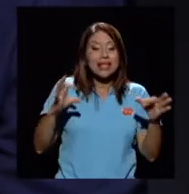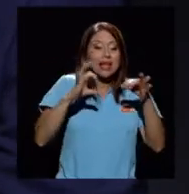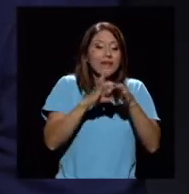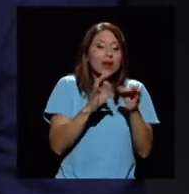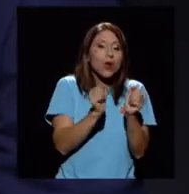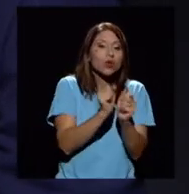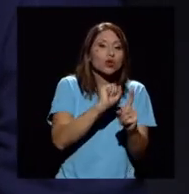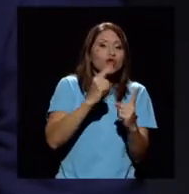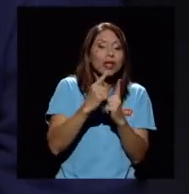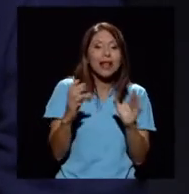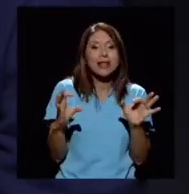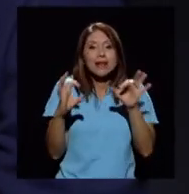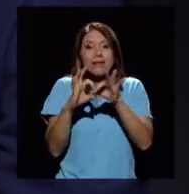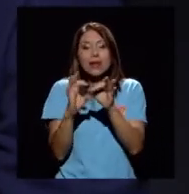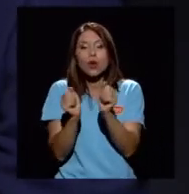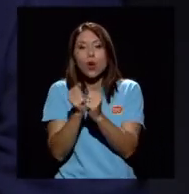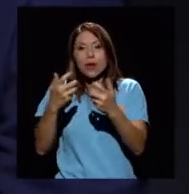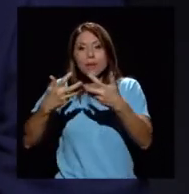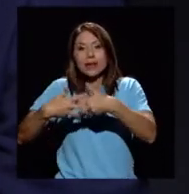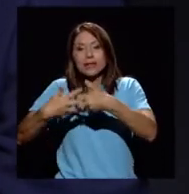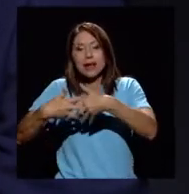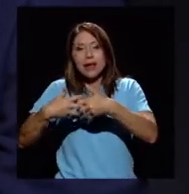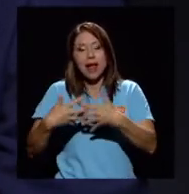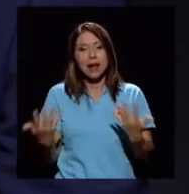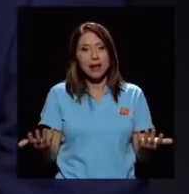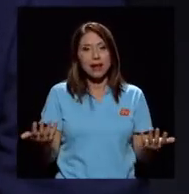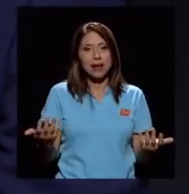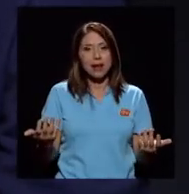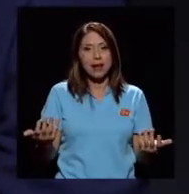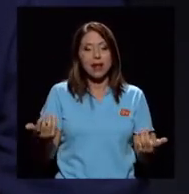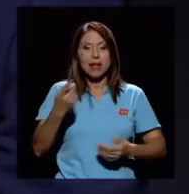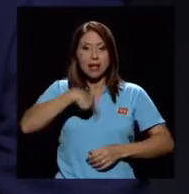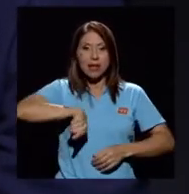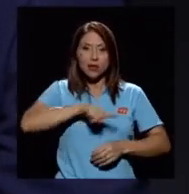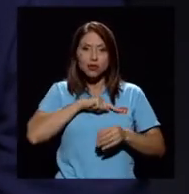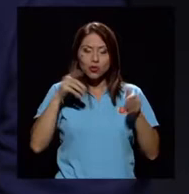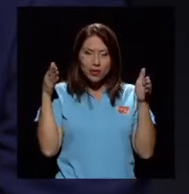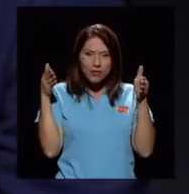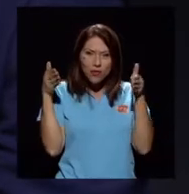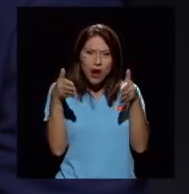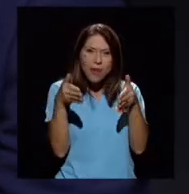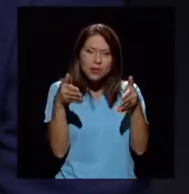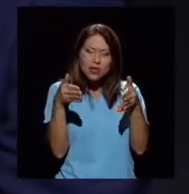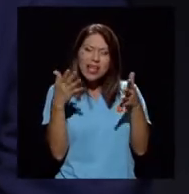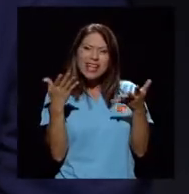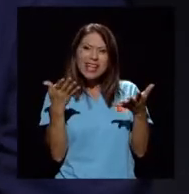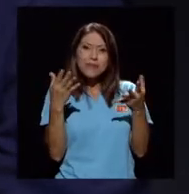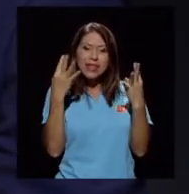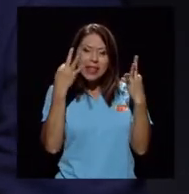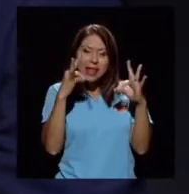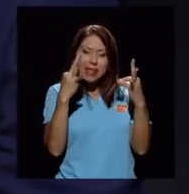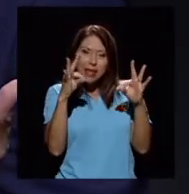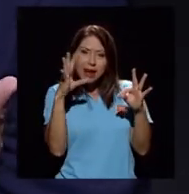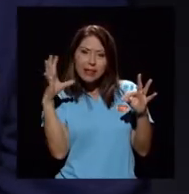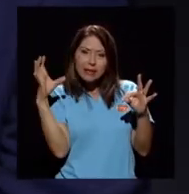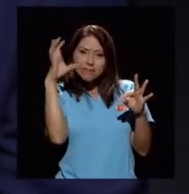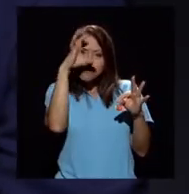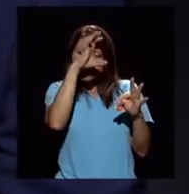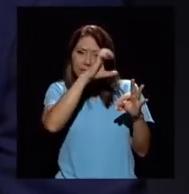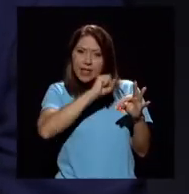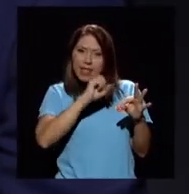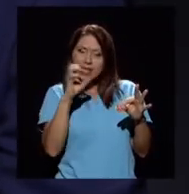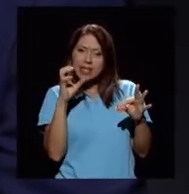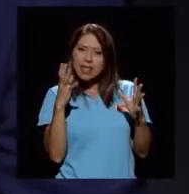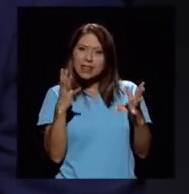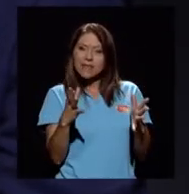empresarial, ¿verdad? Y en lo que nos enfocamos es en tratar de identificar cómo las acciones o las decisiones